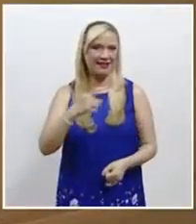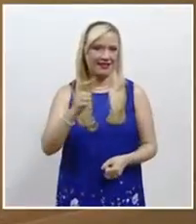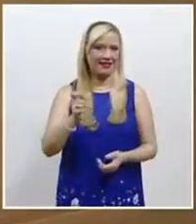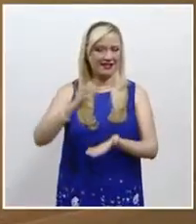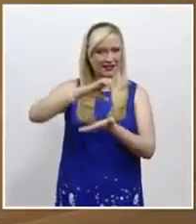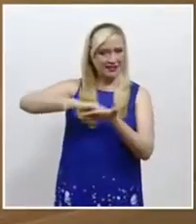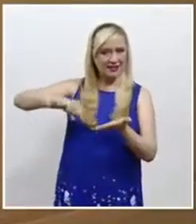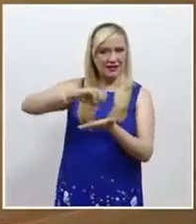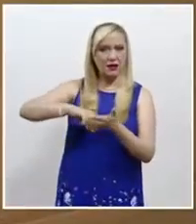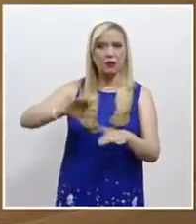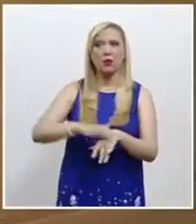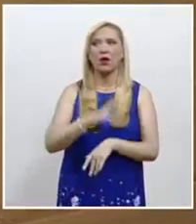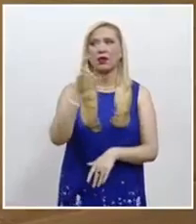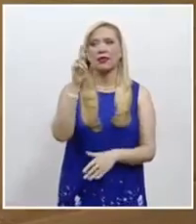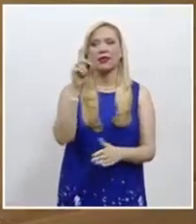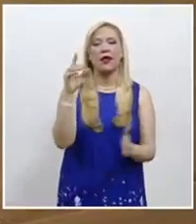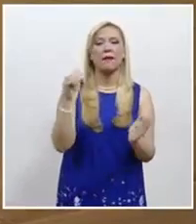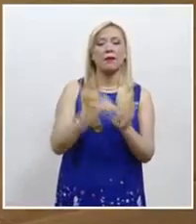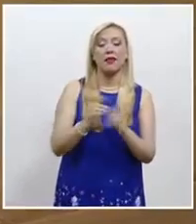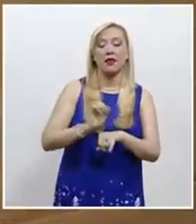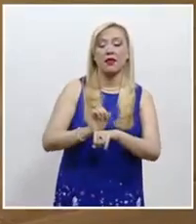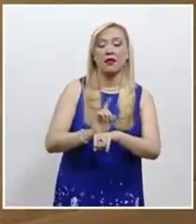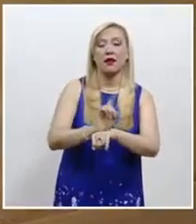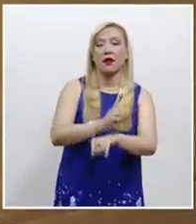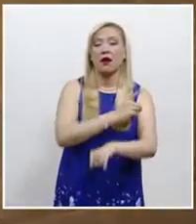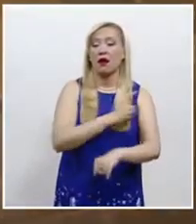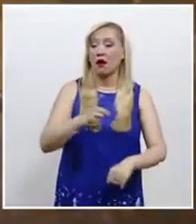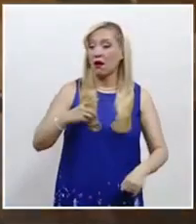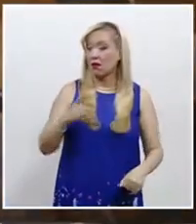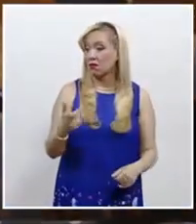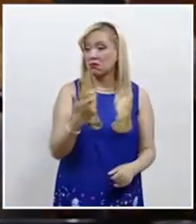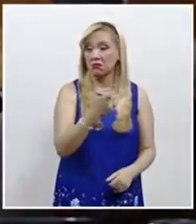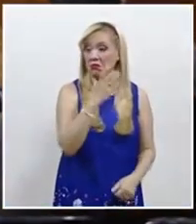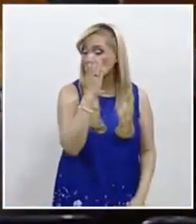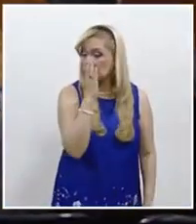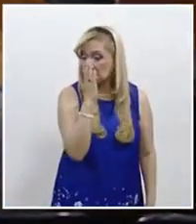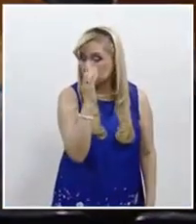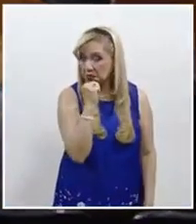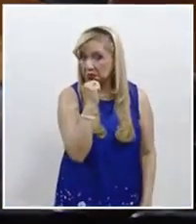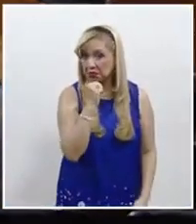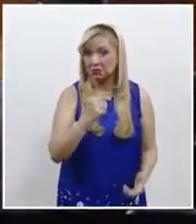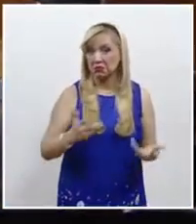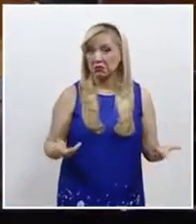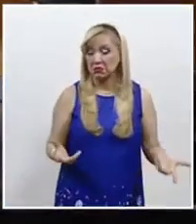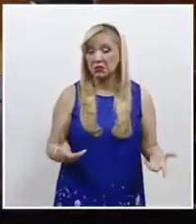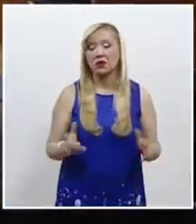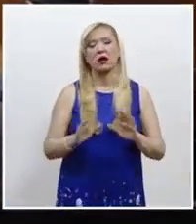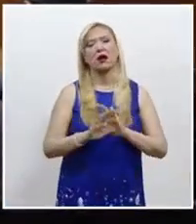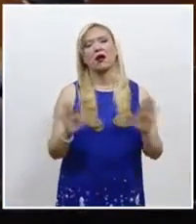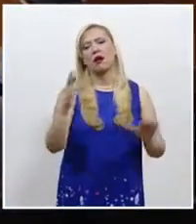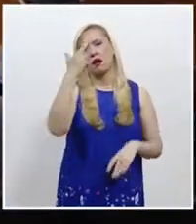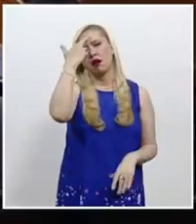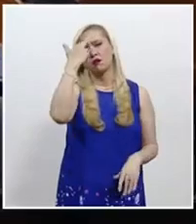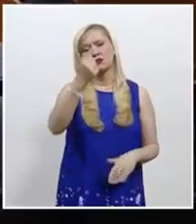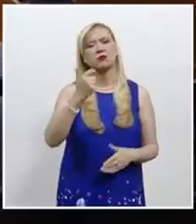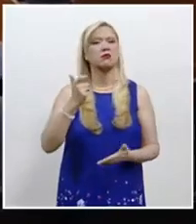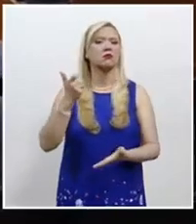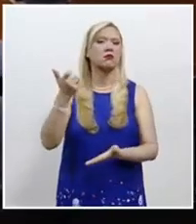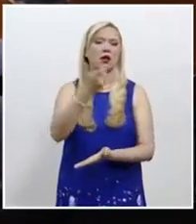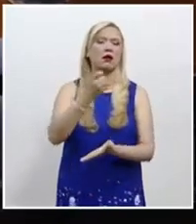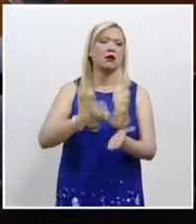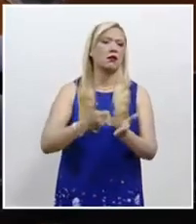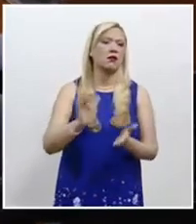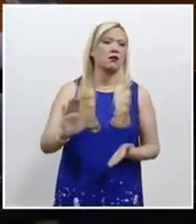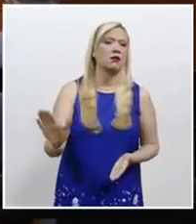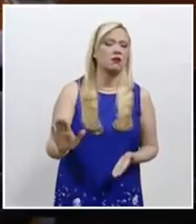créditos superiores a 30,000 unidades de inversión ante la imposibilidad práctica de cobro es razonable. Además, la medida